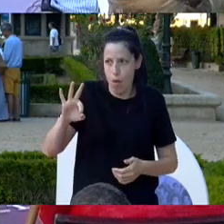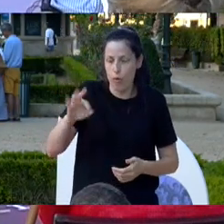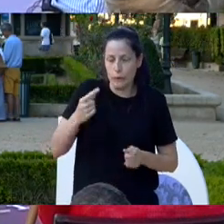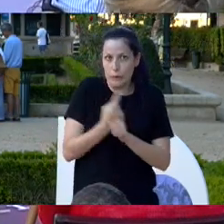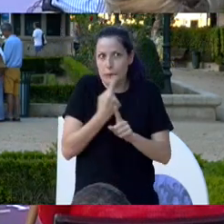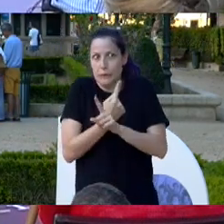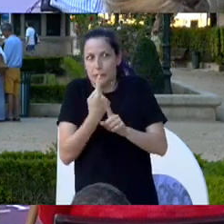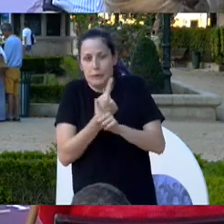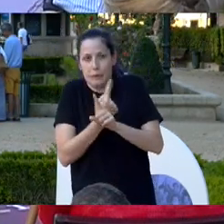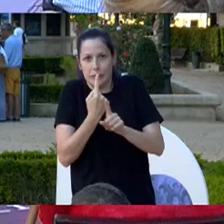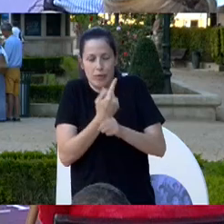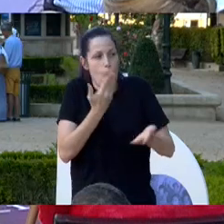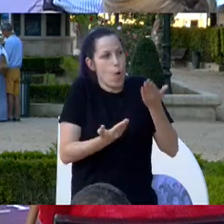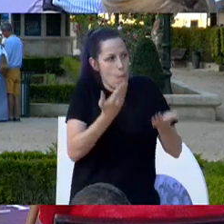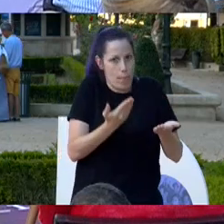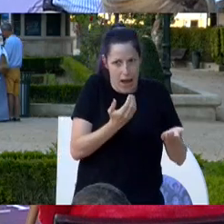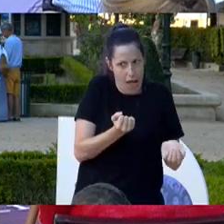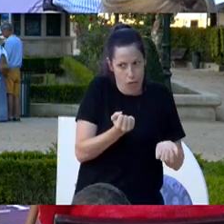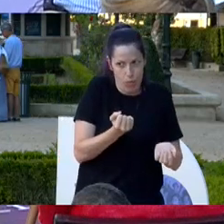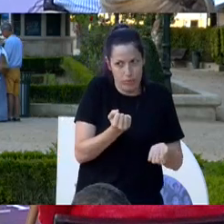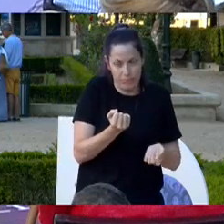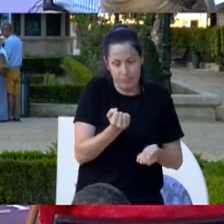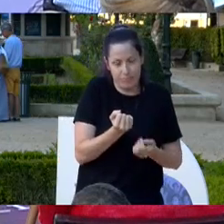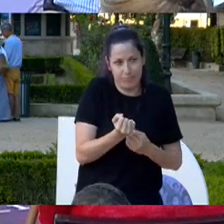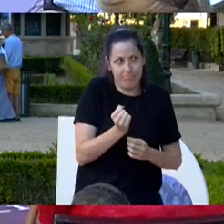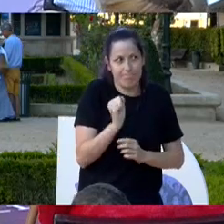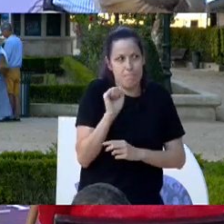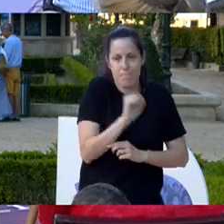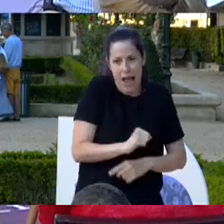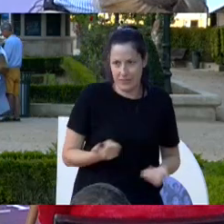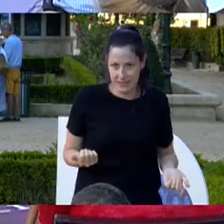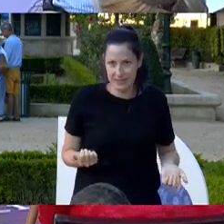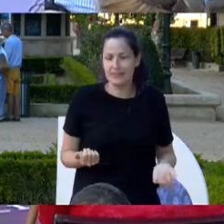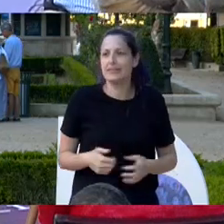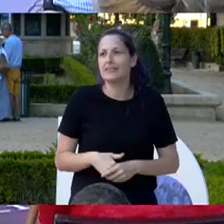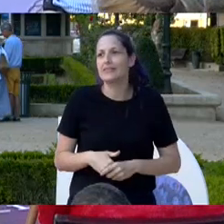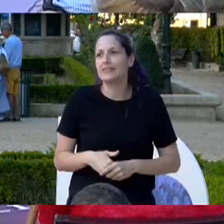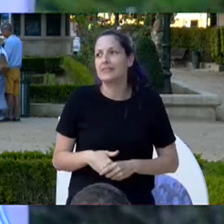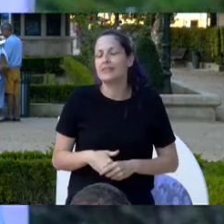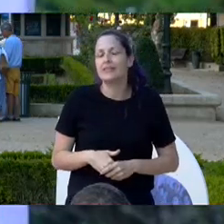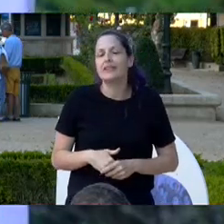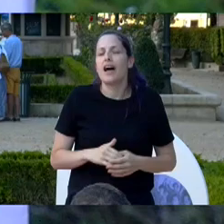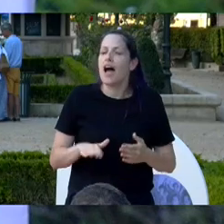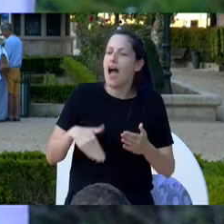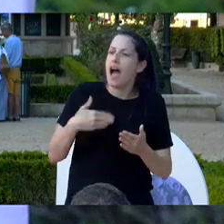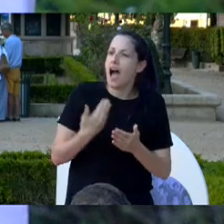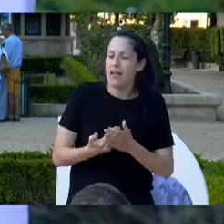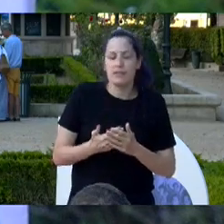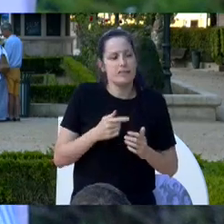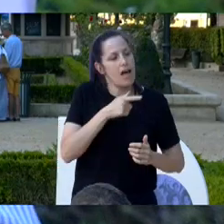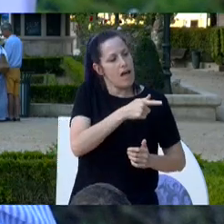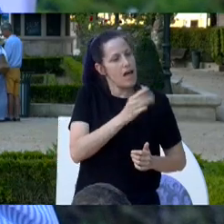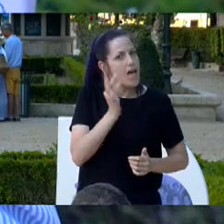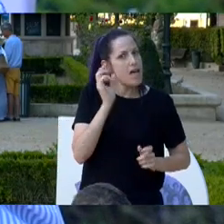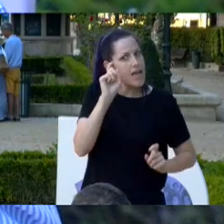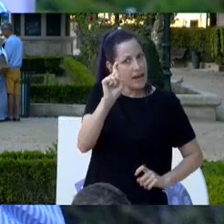conferencia. Ela acompañaba, pero cando iba a empezar, marchaba a unha cafetería ao lado